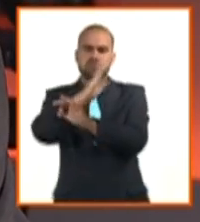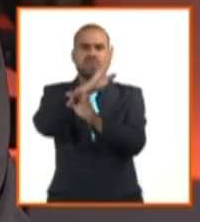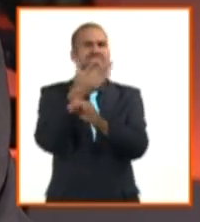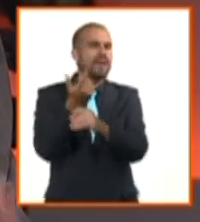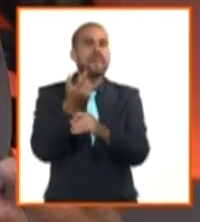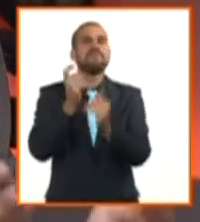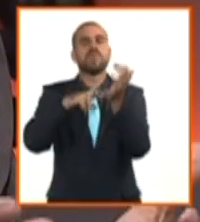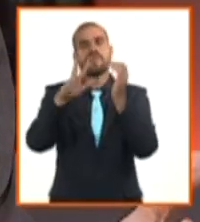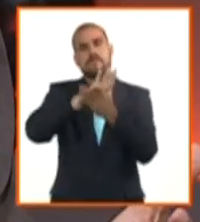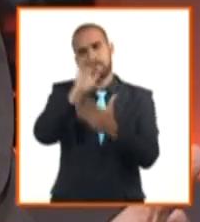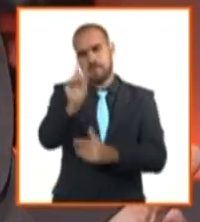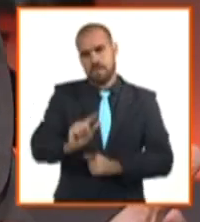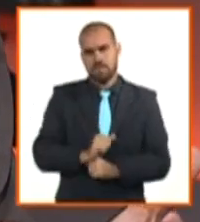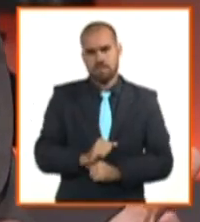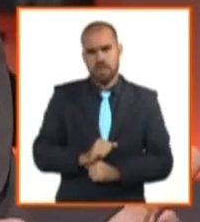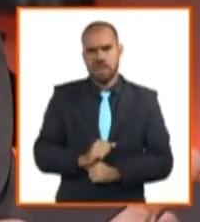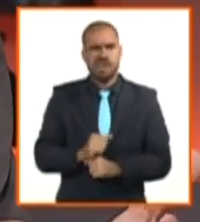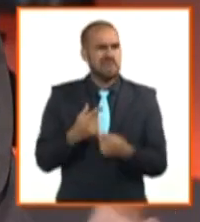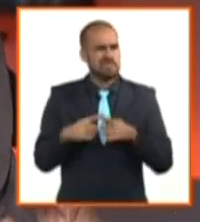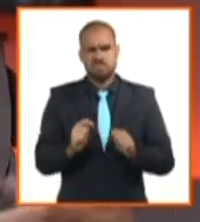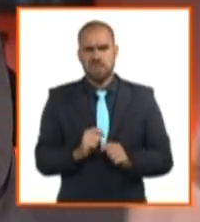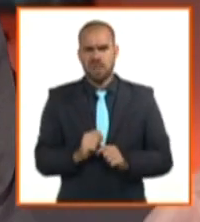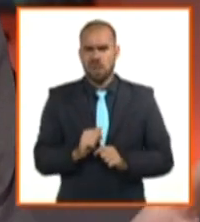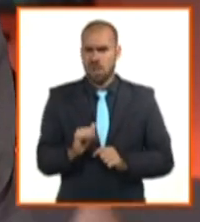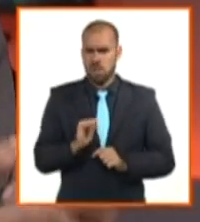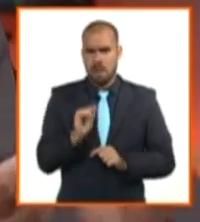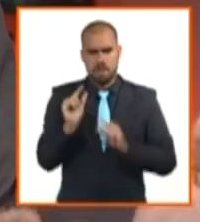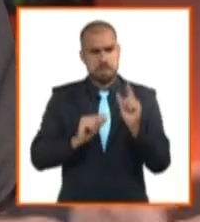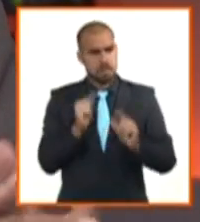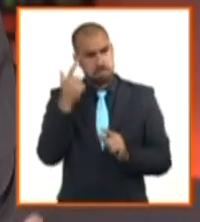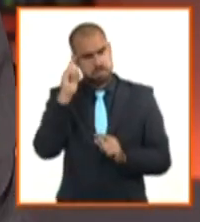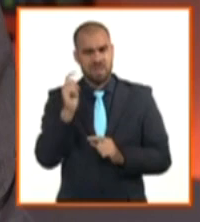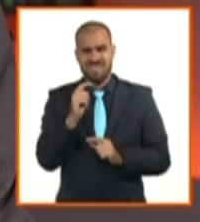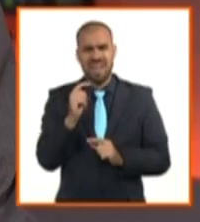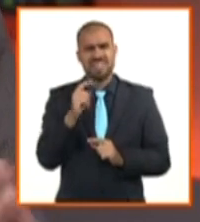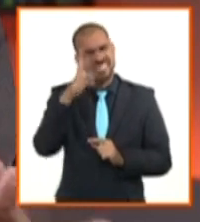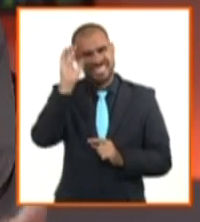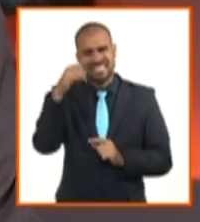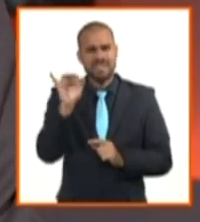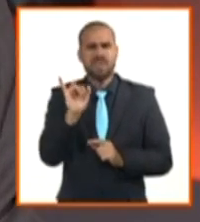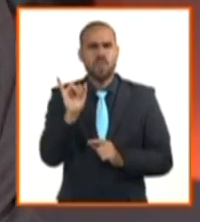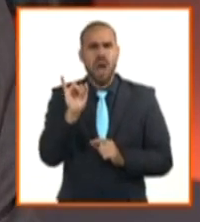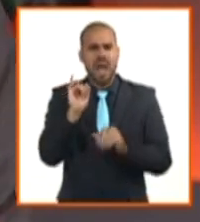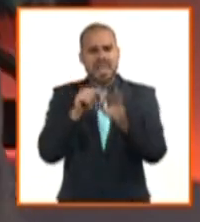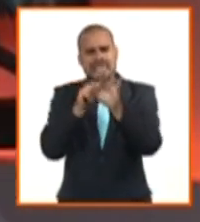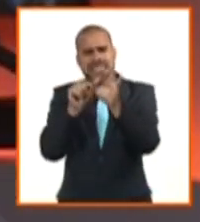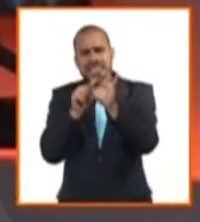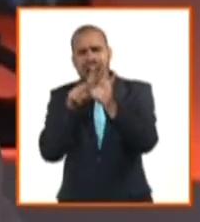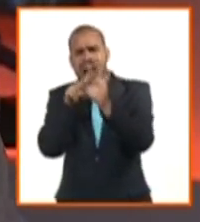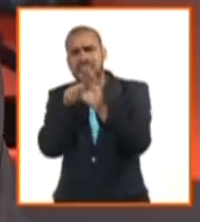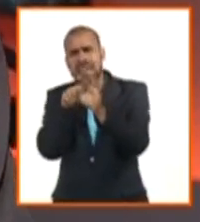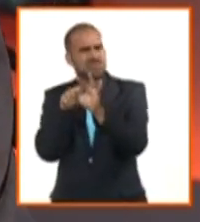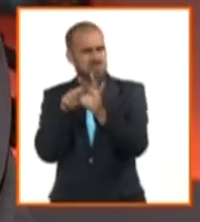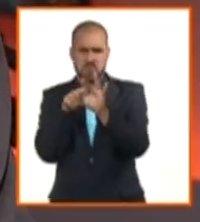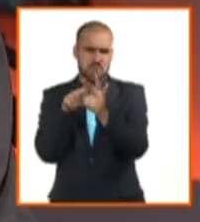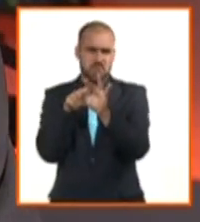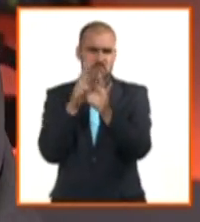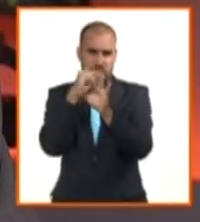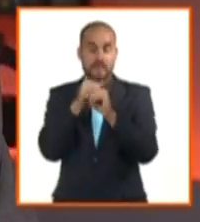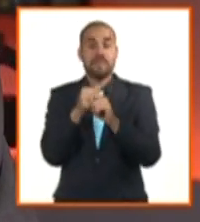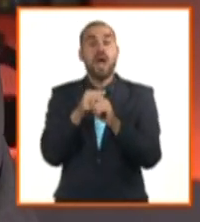todo eso que a mí no me gusta en las expresiones tropical estén siguiendo el centro se utilizan grandes centros pero qué pasó a la derecha del centro en